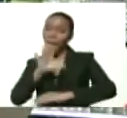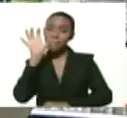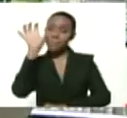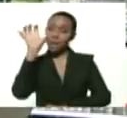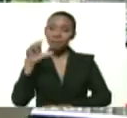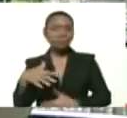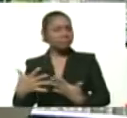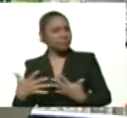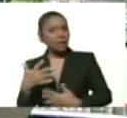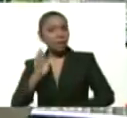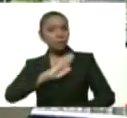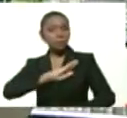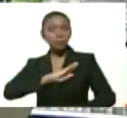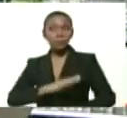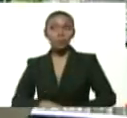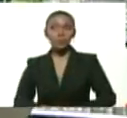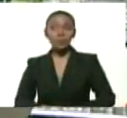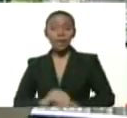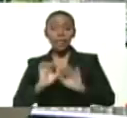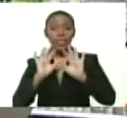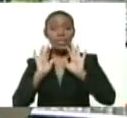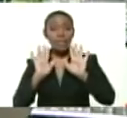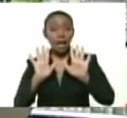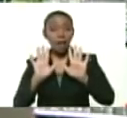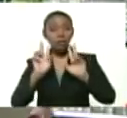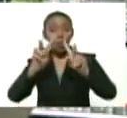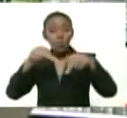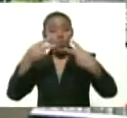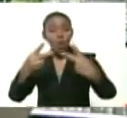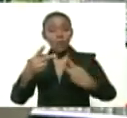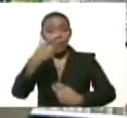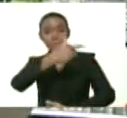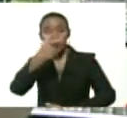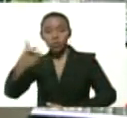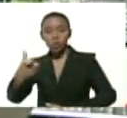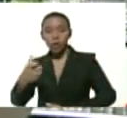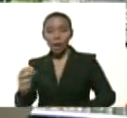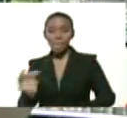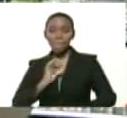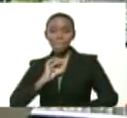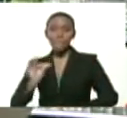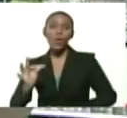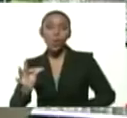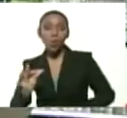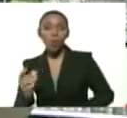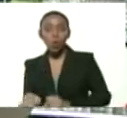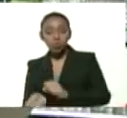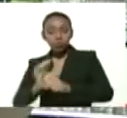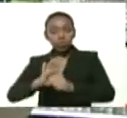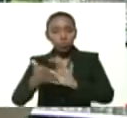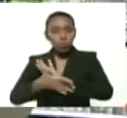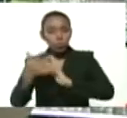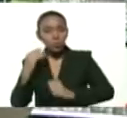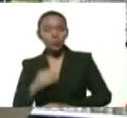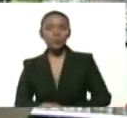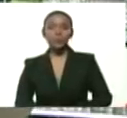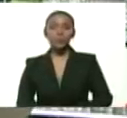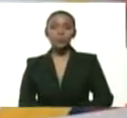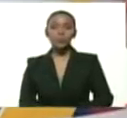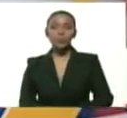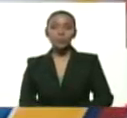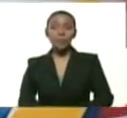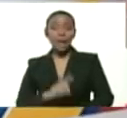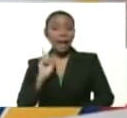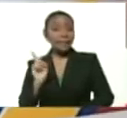que tenemos 10 nuevos casos de infección por COVID-19.